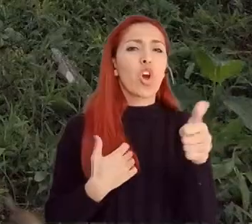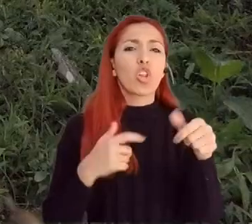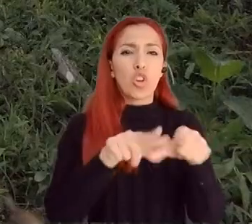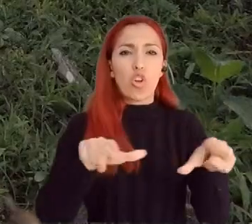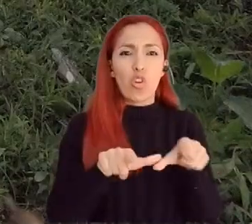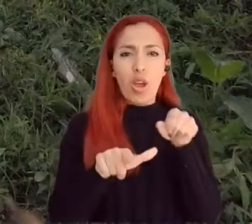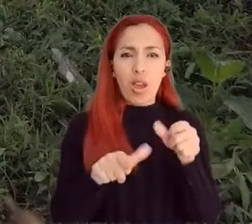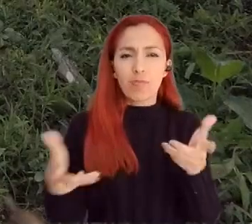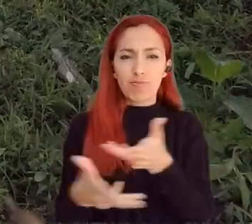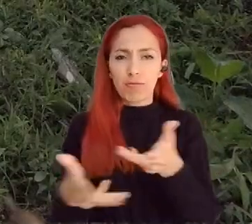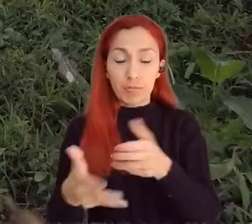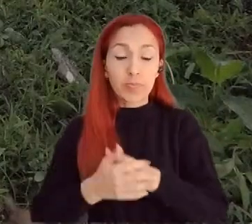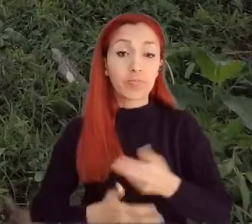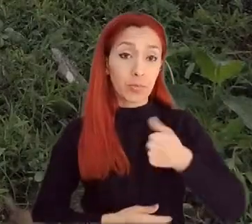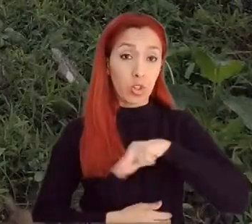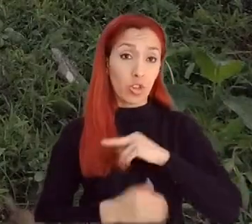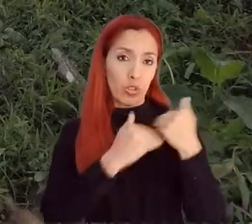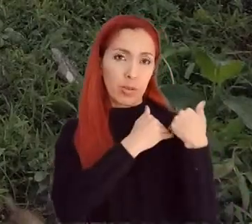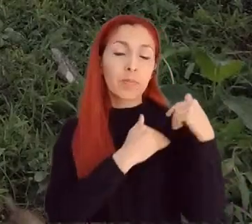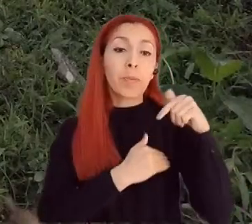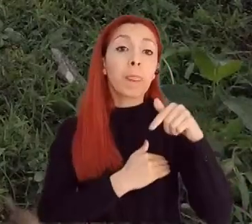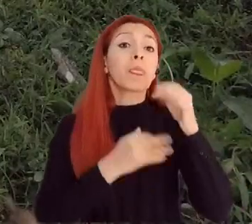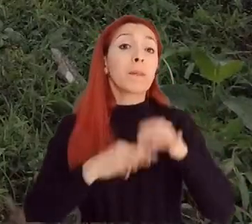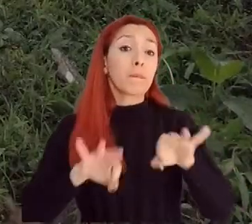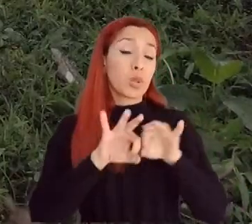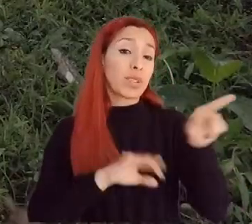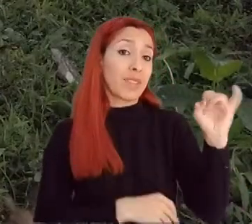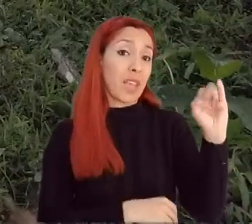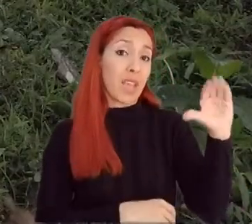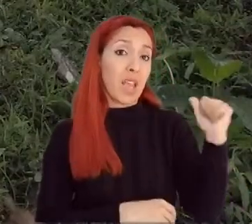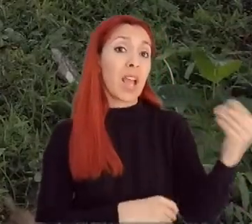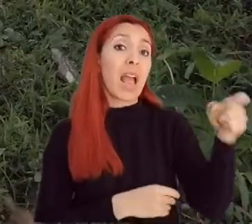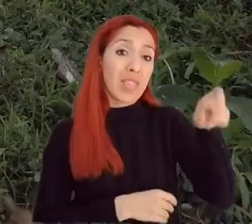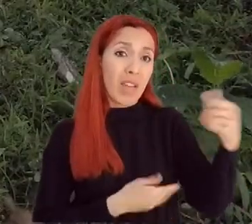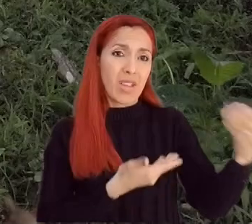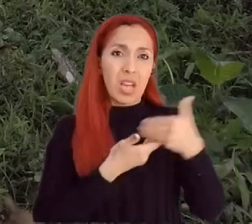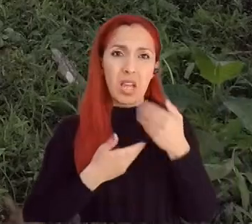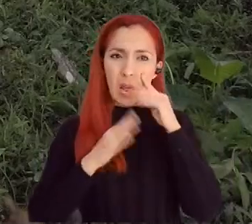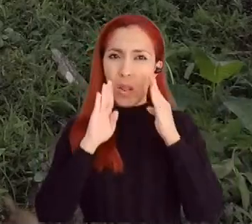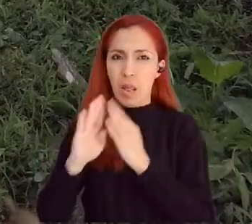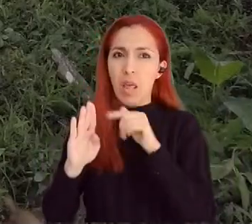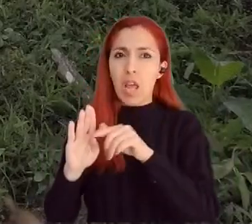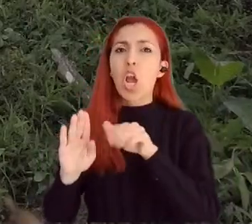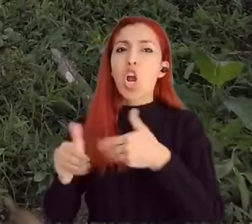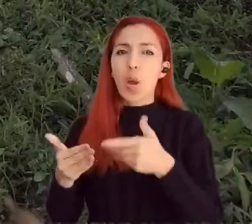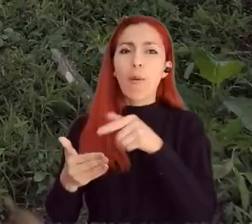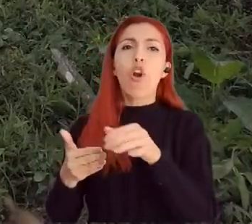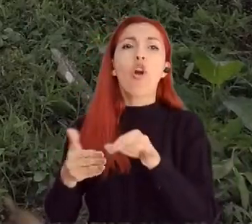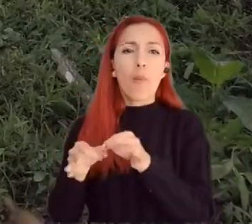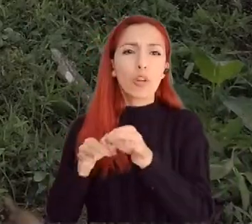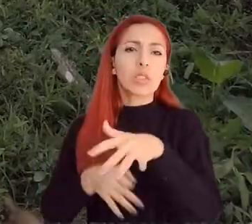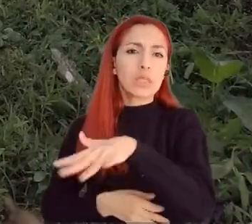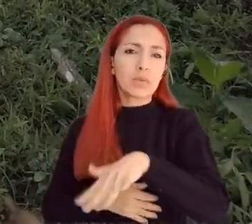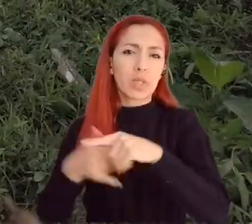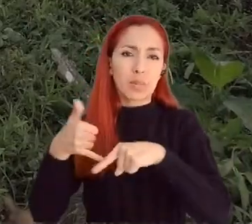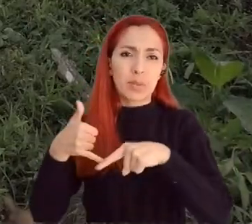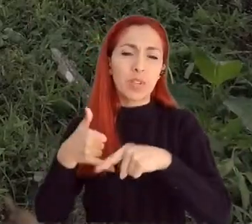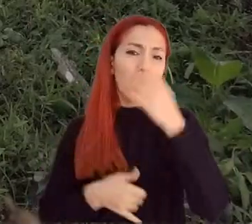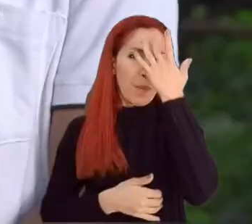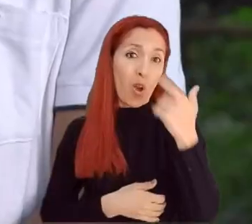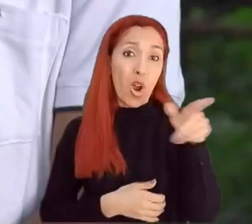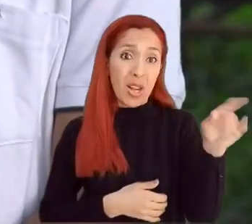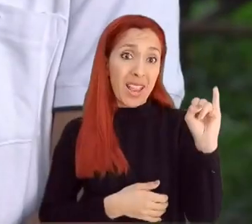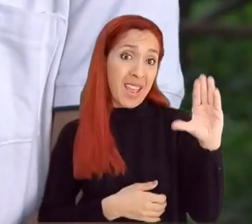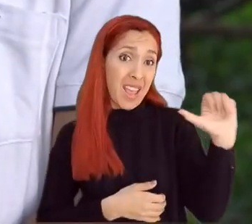Vacation. Para nosotros es muy importante que el ICA siempre esté presente en esas reservas y sobre todo en todo el municipio del Amazonas, ya que a través de